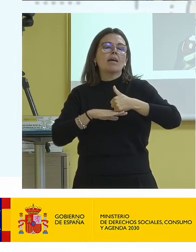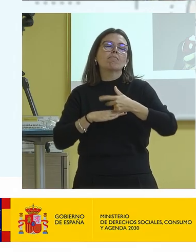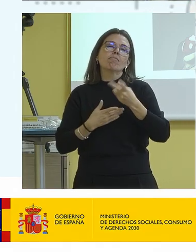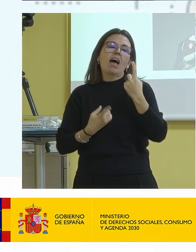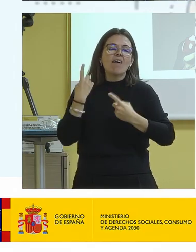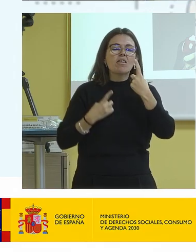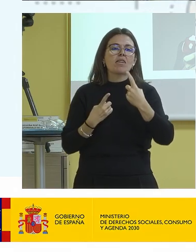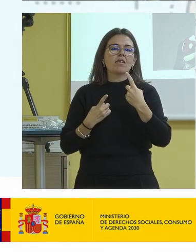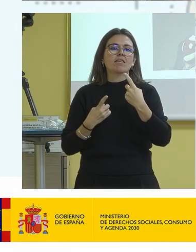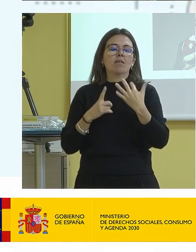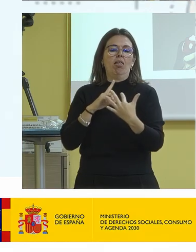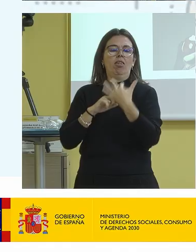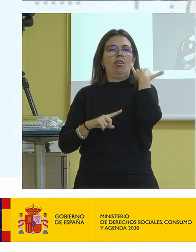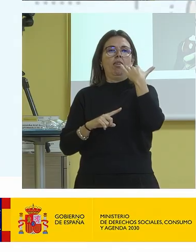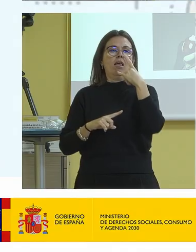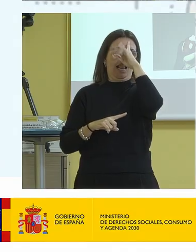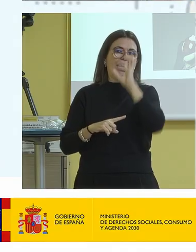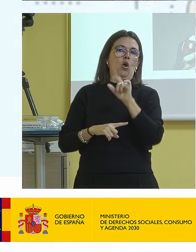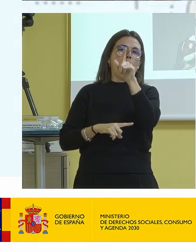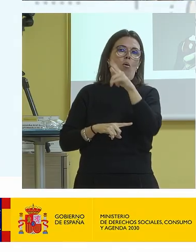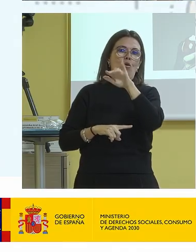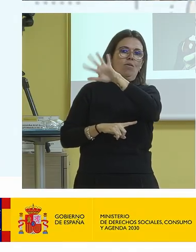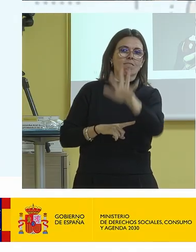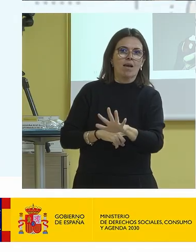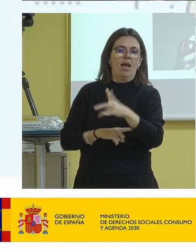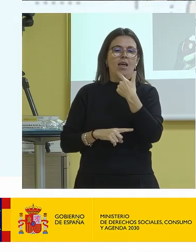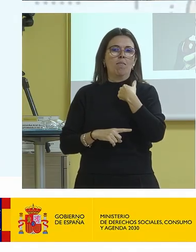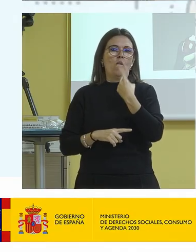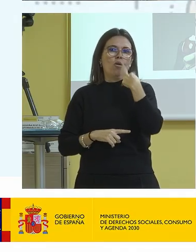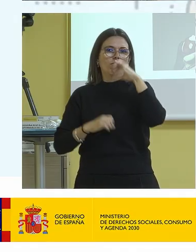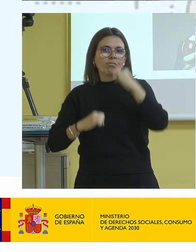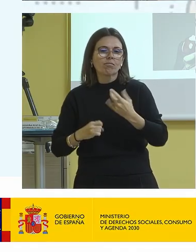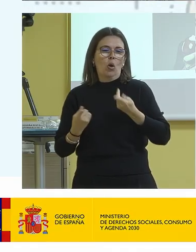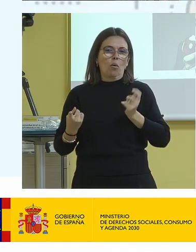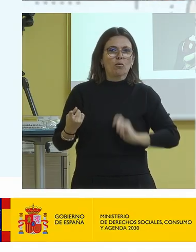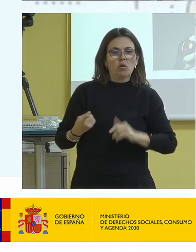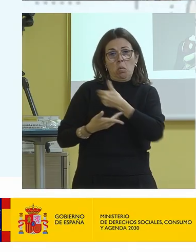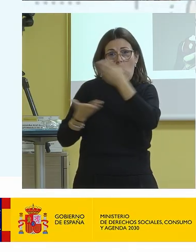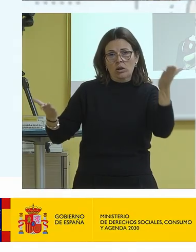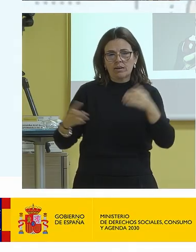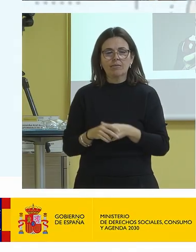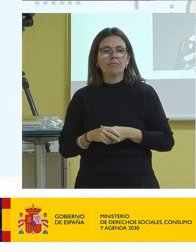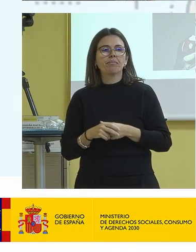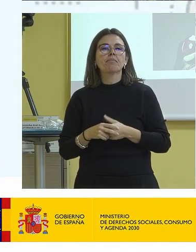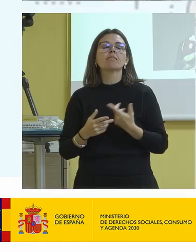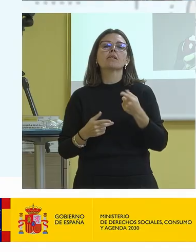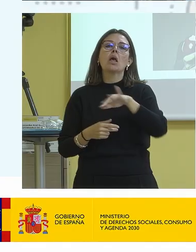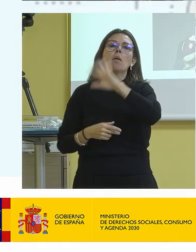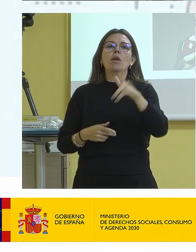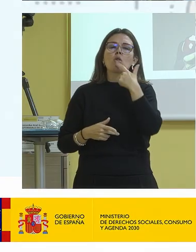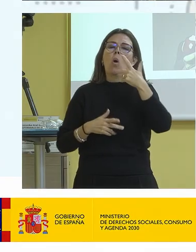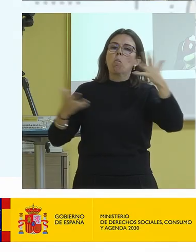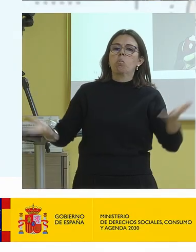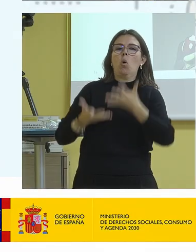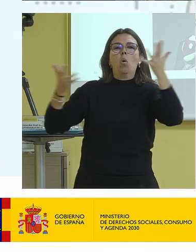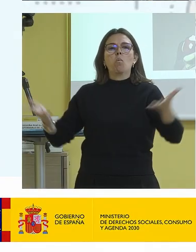creer lo que diga una persona solo porque es neurocientífica o porque es lo que sea, ¿vale? Y aparece con gran pompa y platillo